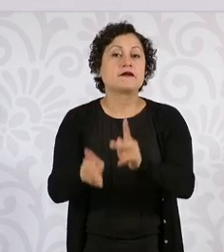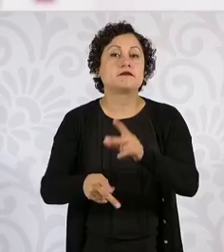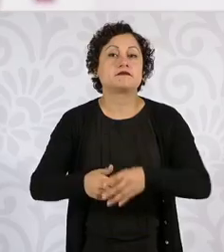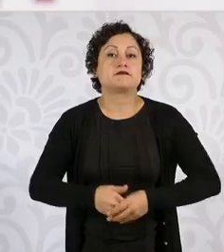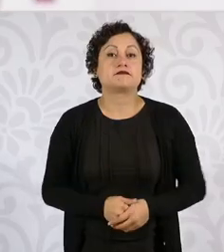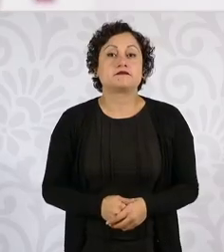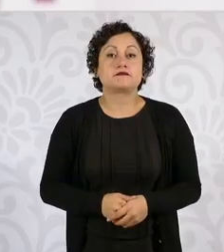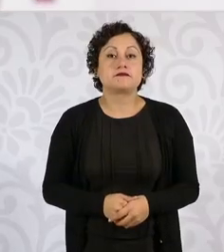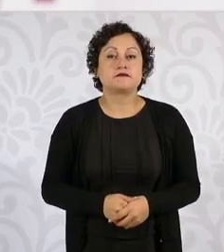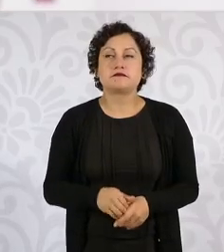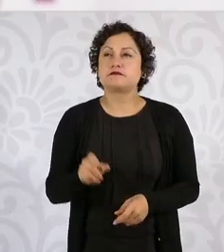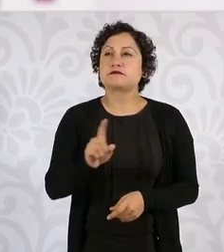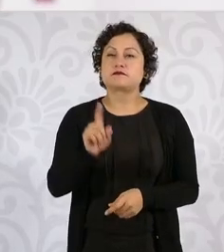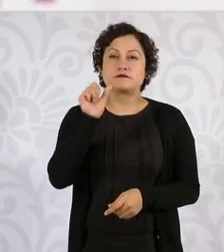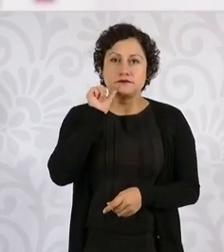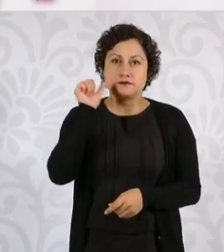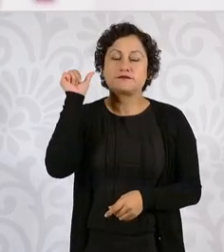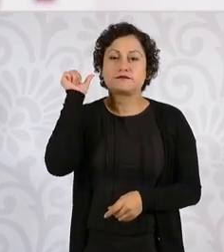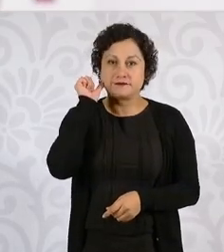no, ayer,